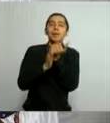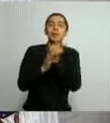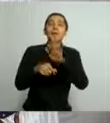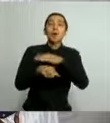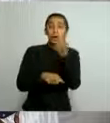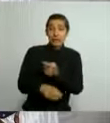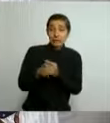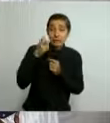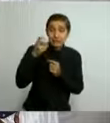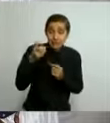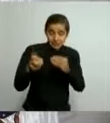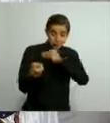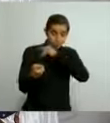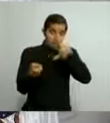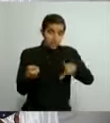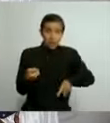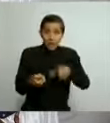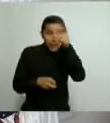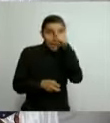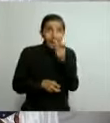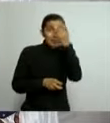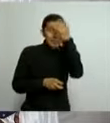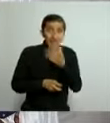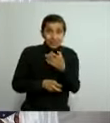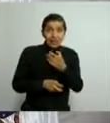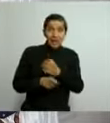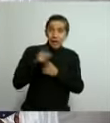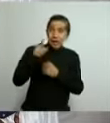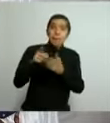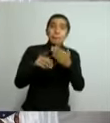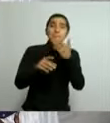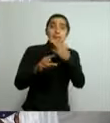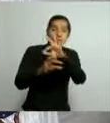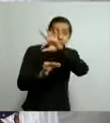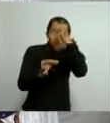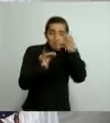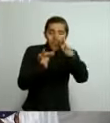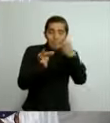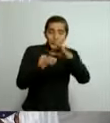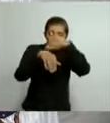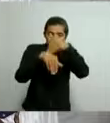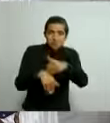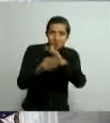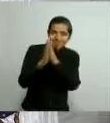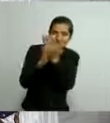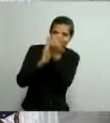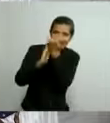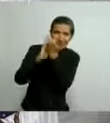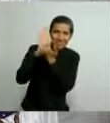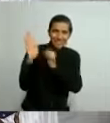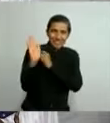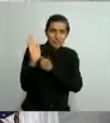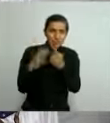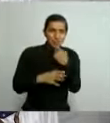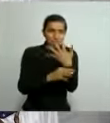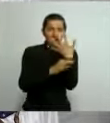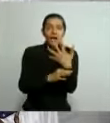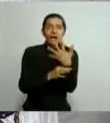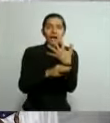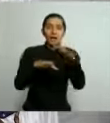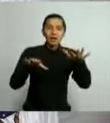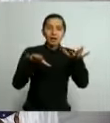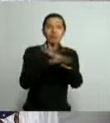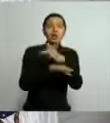municipio de Lázaro Cárdenas cumplió los parámetros establecidos en el protocolo y los criterios, pasa